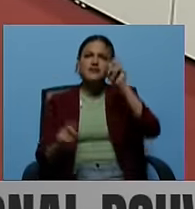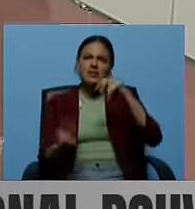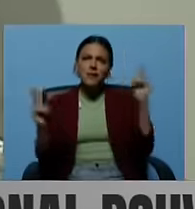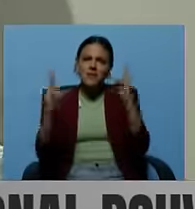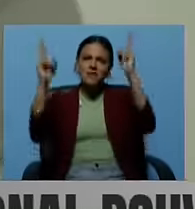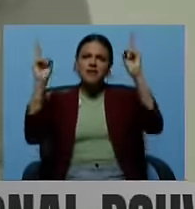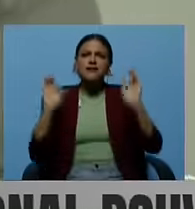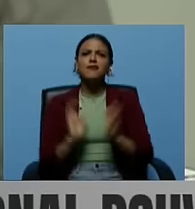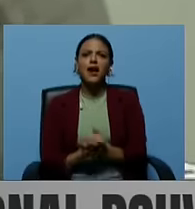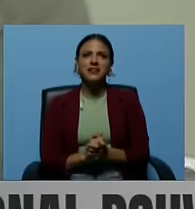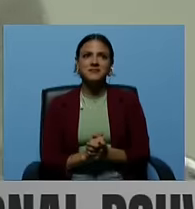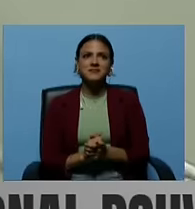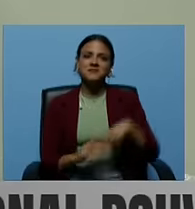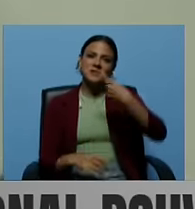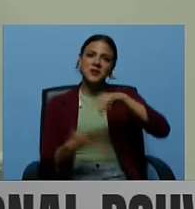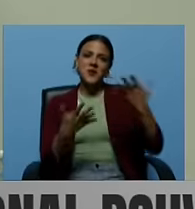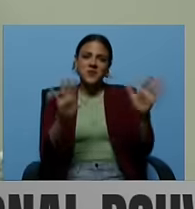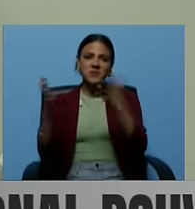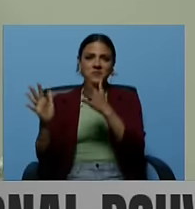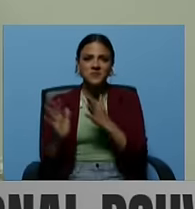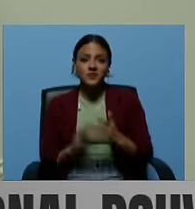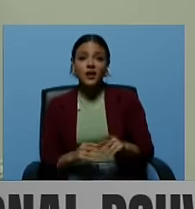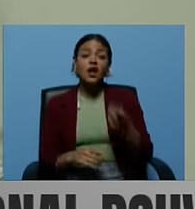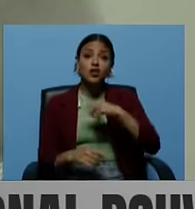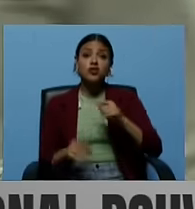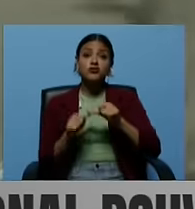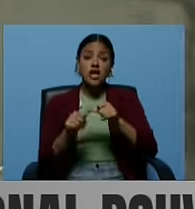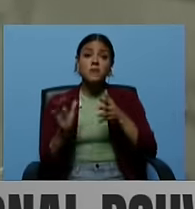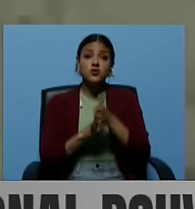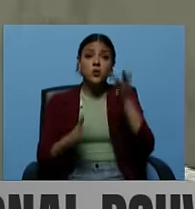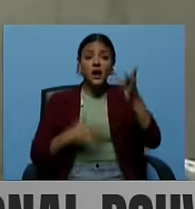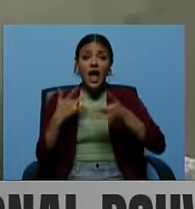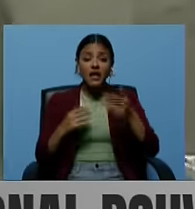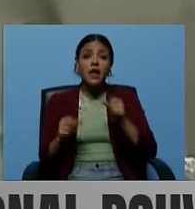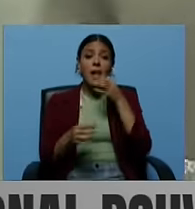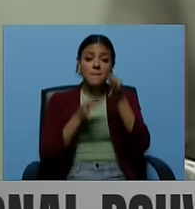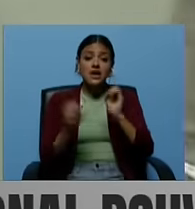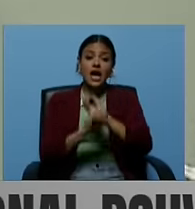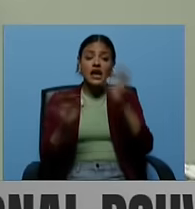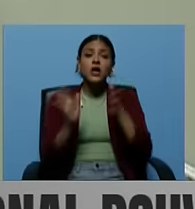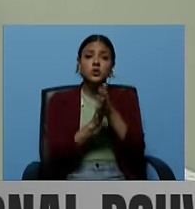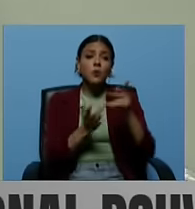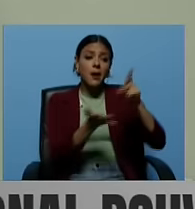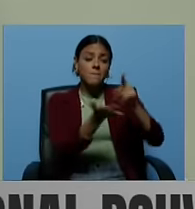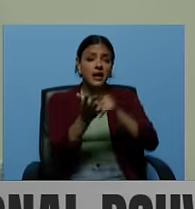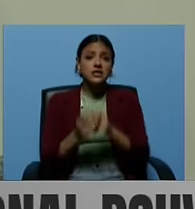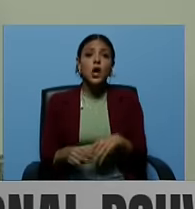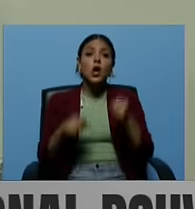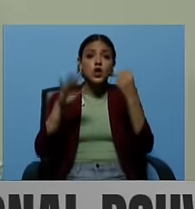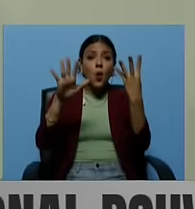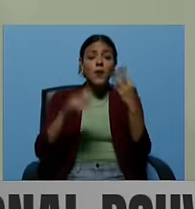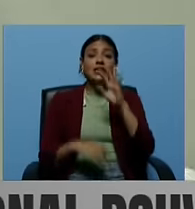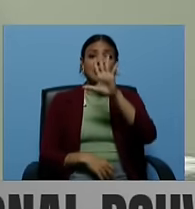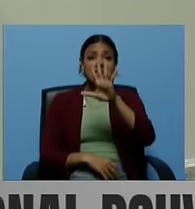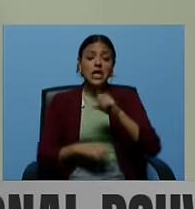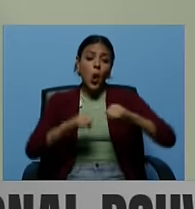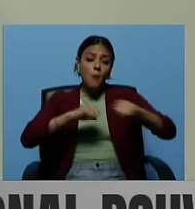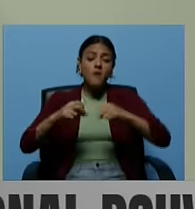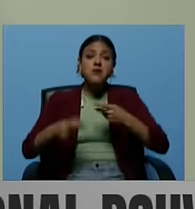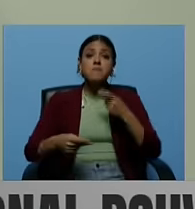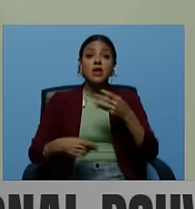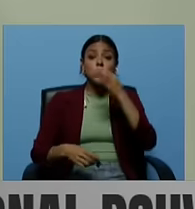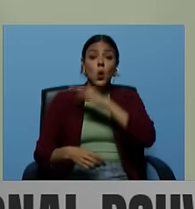¡Viva! Así es, en la jornada se destacó que con la participación de más de 95 movimientos sociales